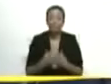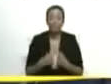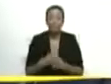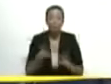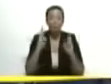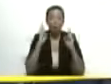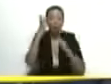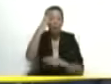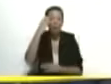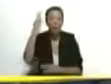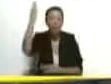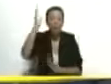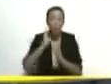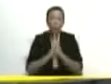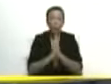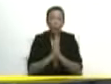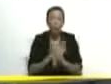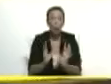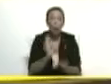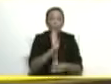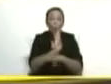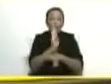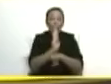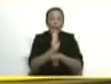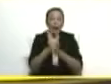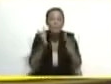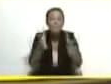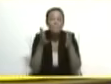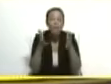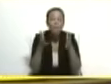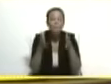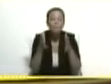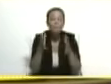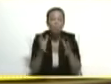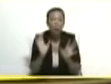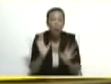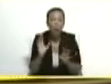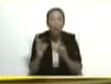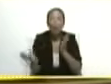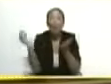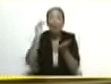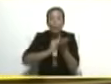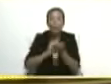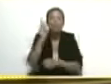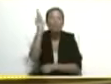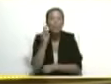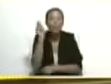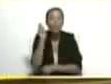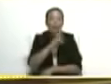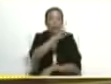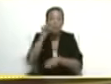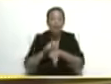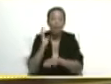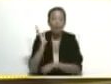Ojalá Dios me tenga guardado el premio de que algún día vuelva a ser diputado yo.